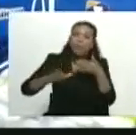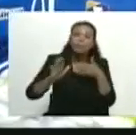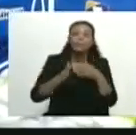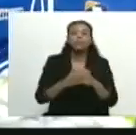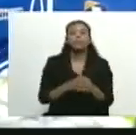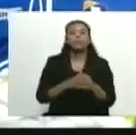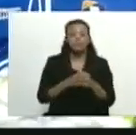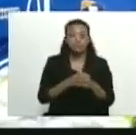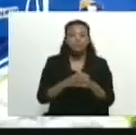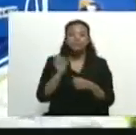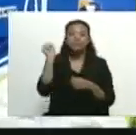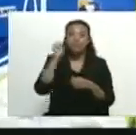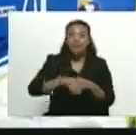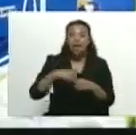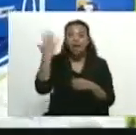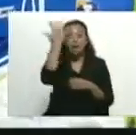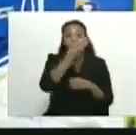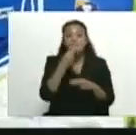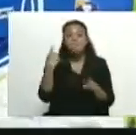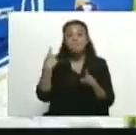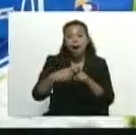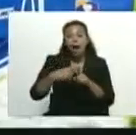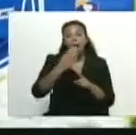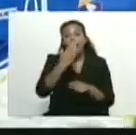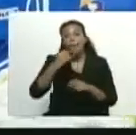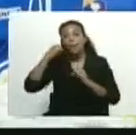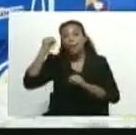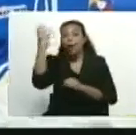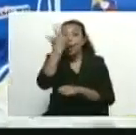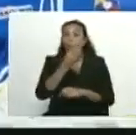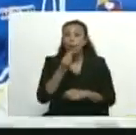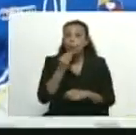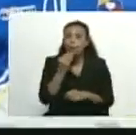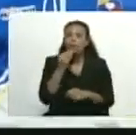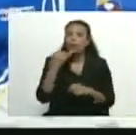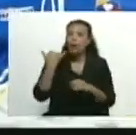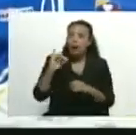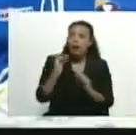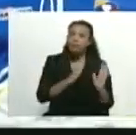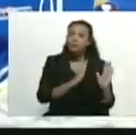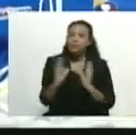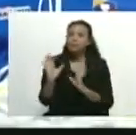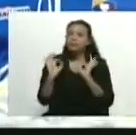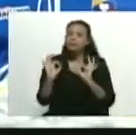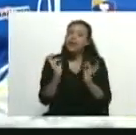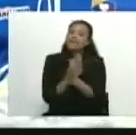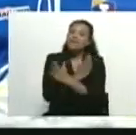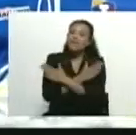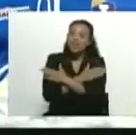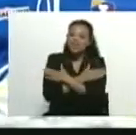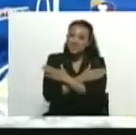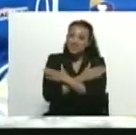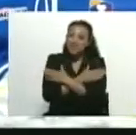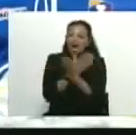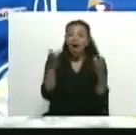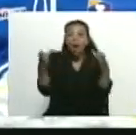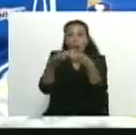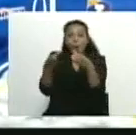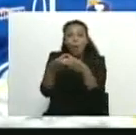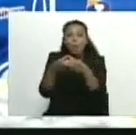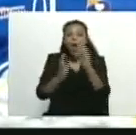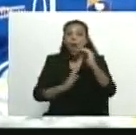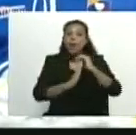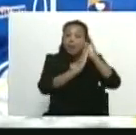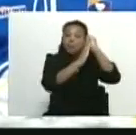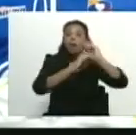Y en Más Juventud, con Maduro Más Juventud, tenemos que felicitar a los